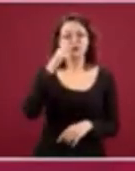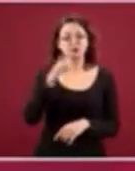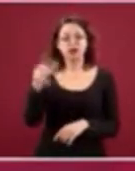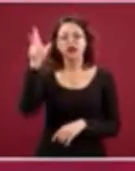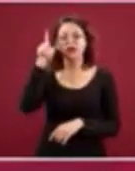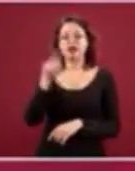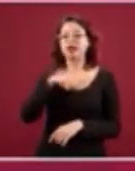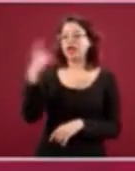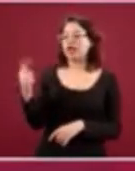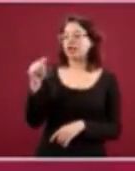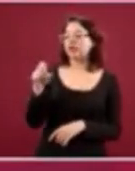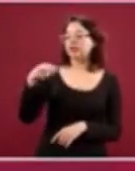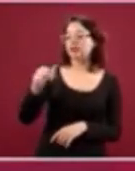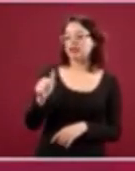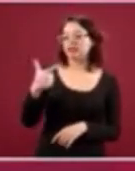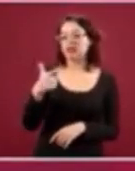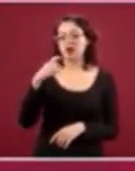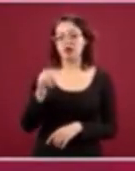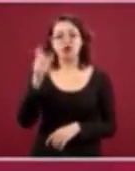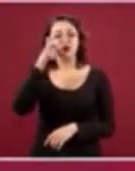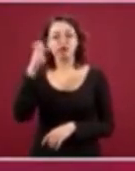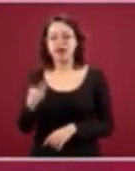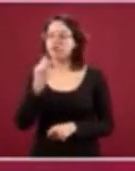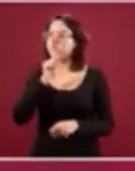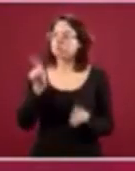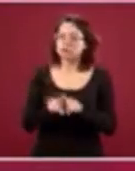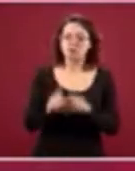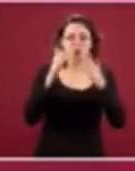Tenango de Doria, Hidalgo, no hay,